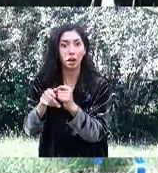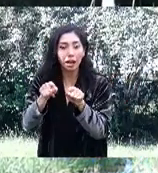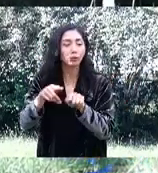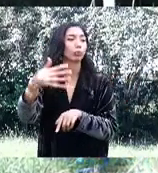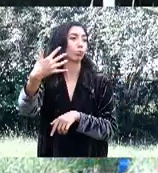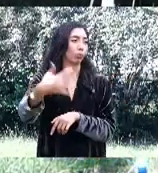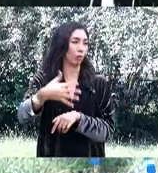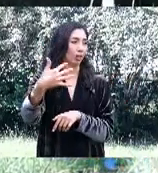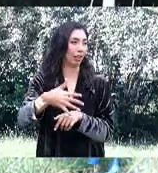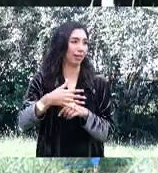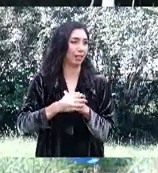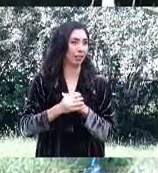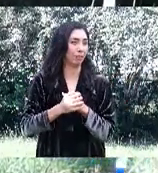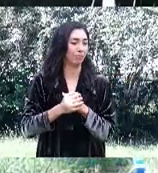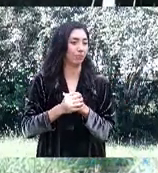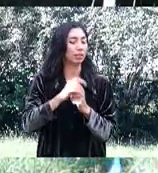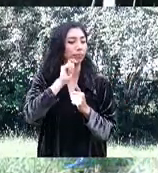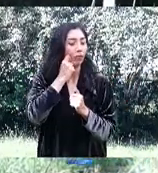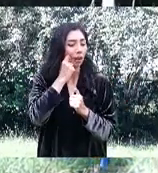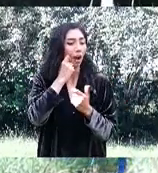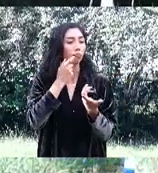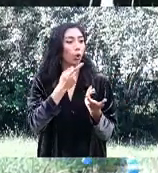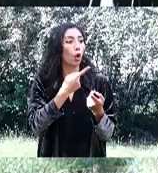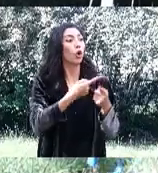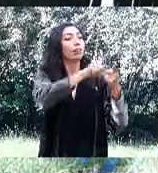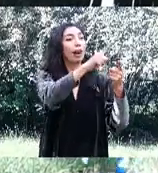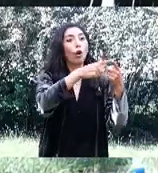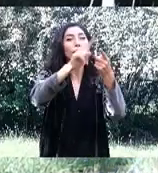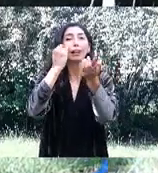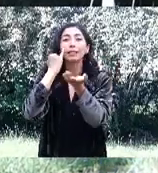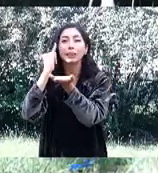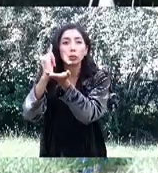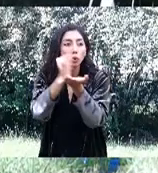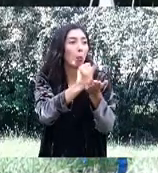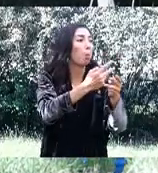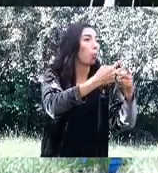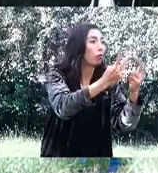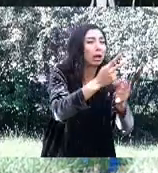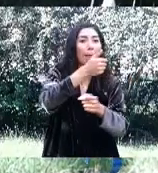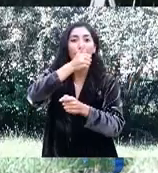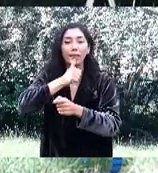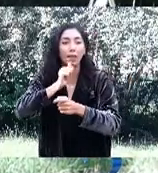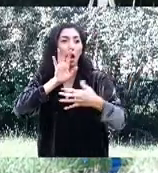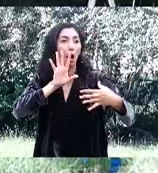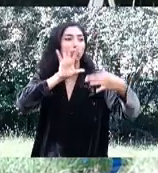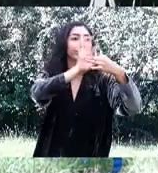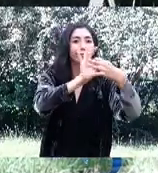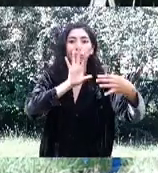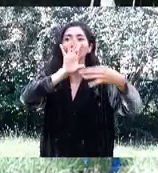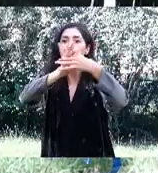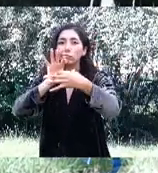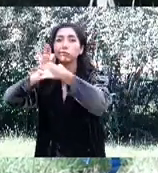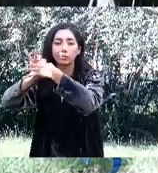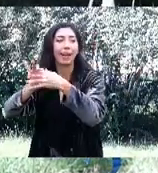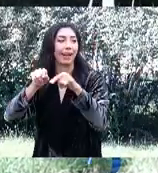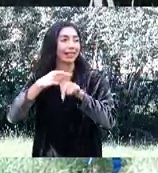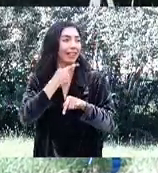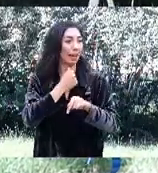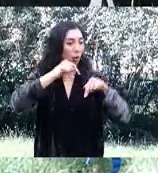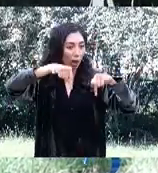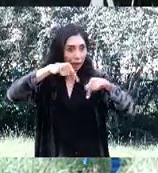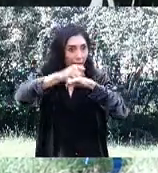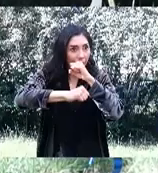fundamental No ese entrelazamiento con las otras instituciones tanto públicas como privadas es la que queremos que el este